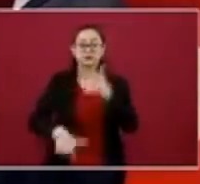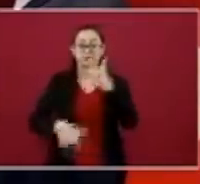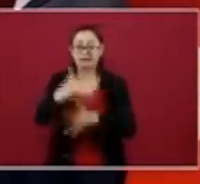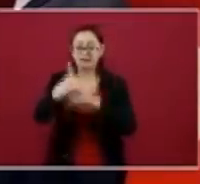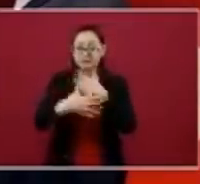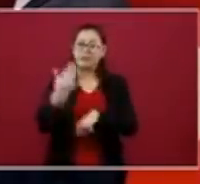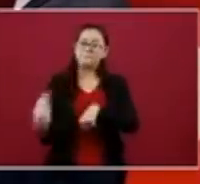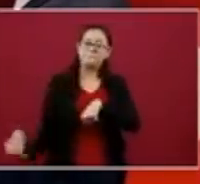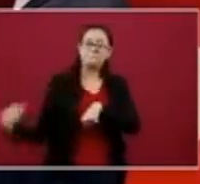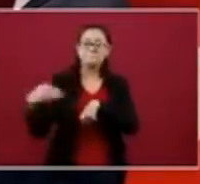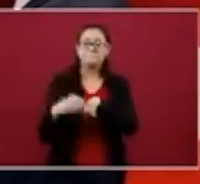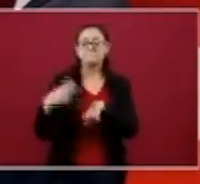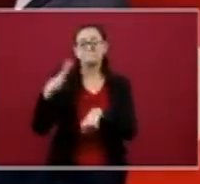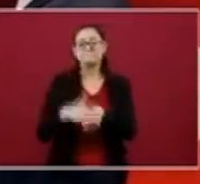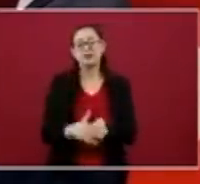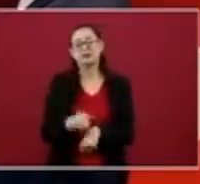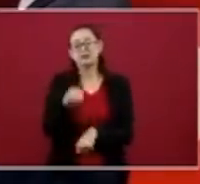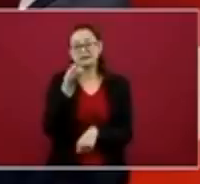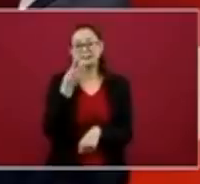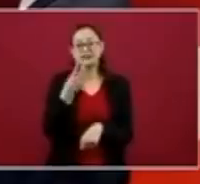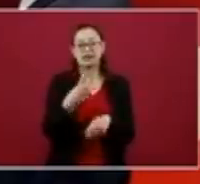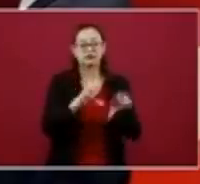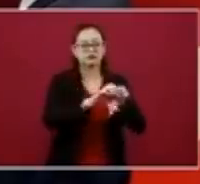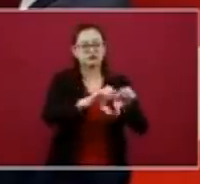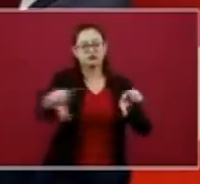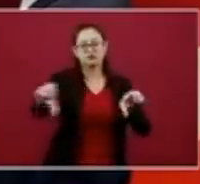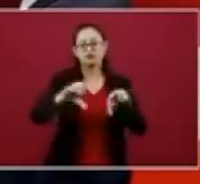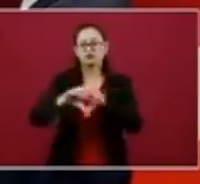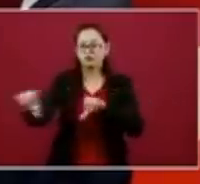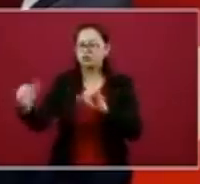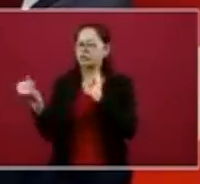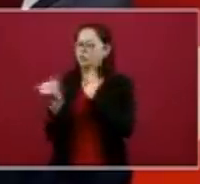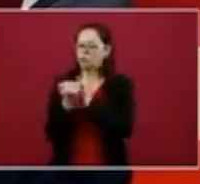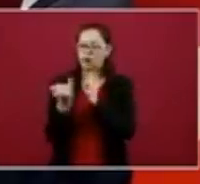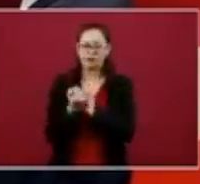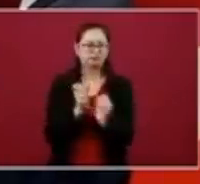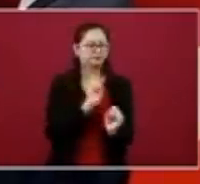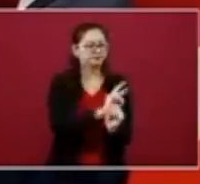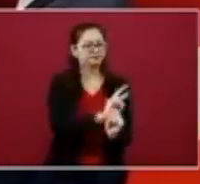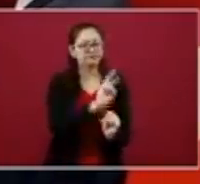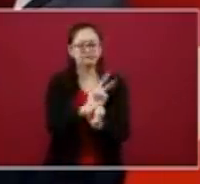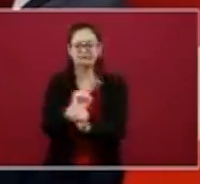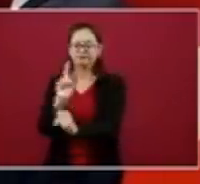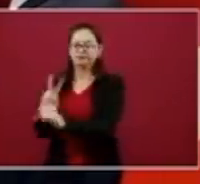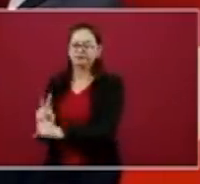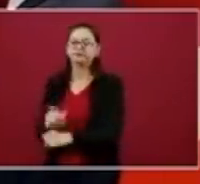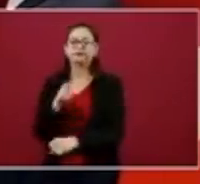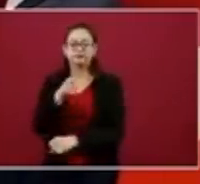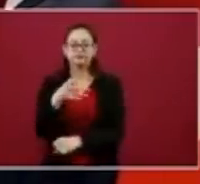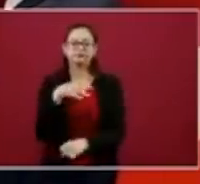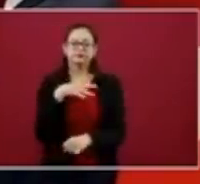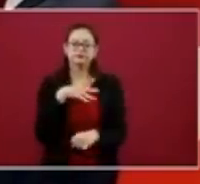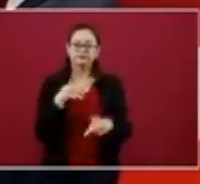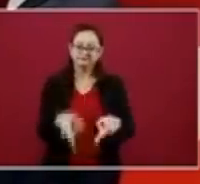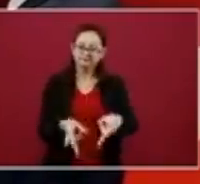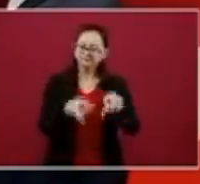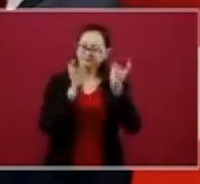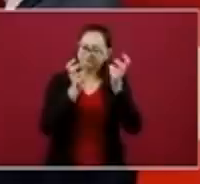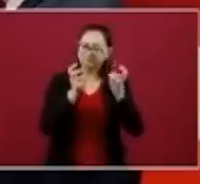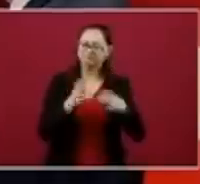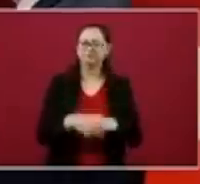ductos que se ve esta necesidad por las tomas clandestinas que se estaban